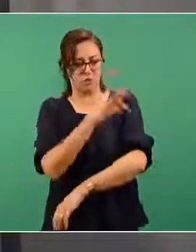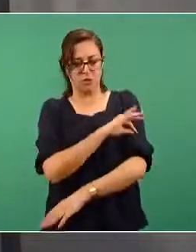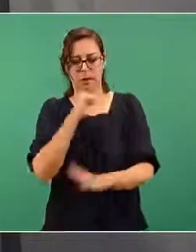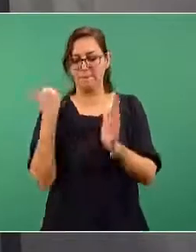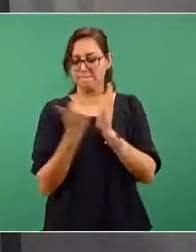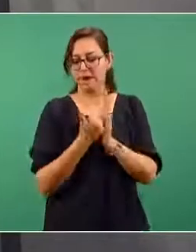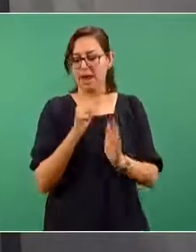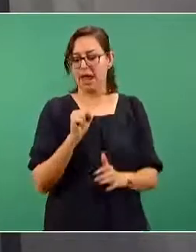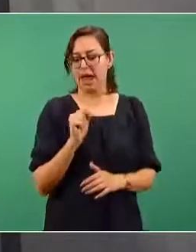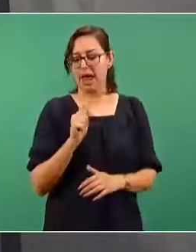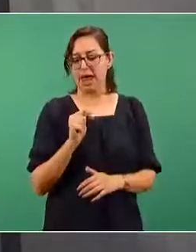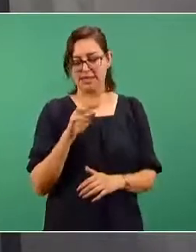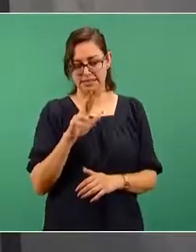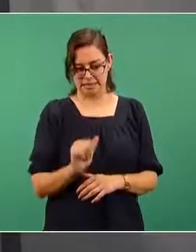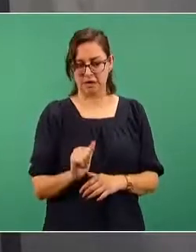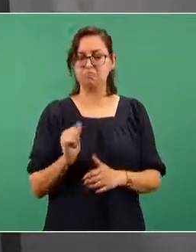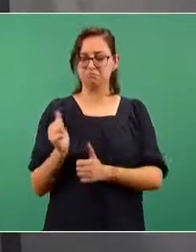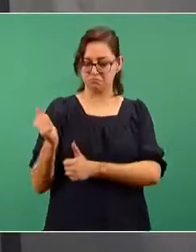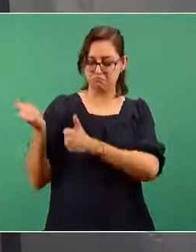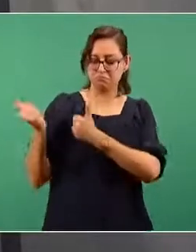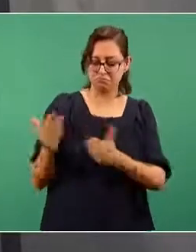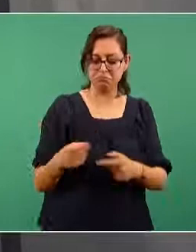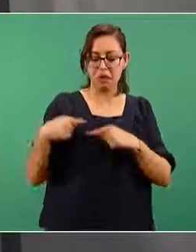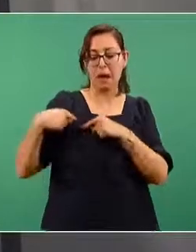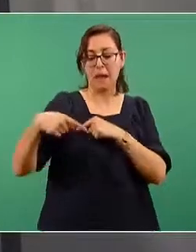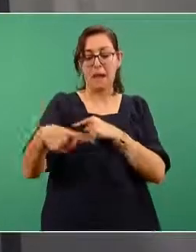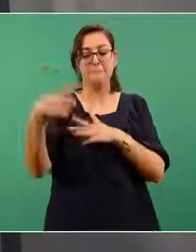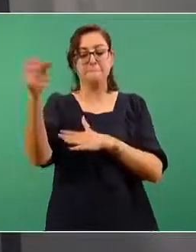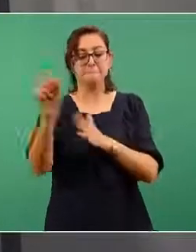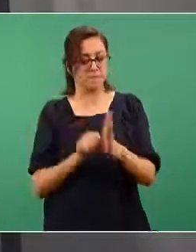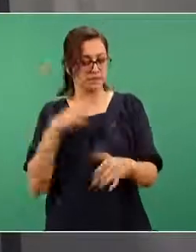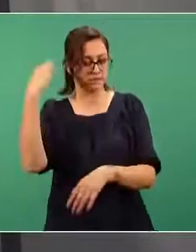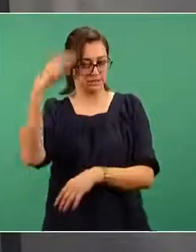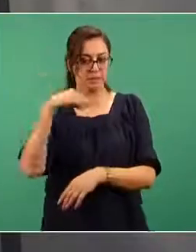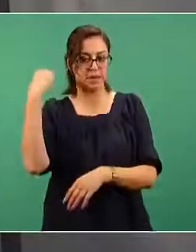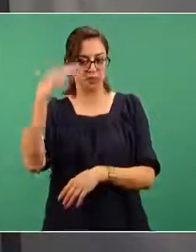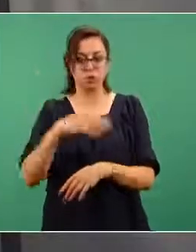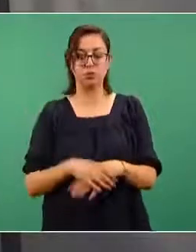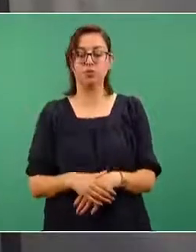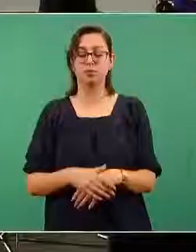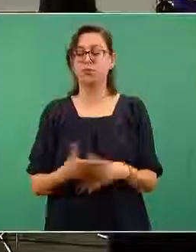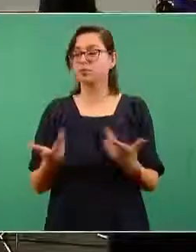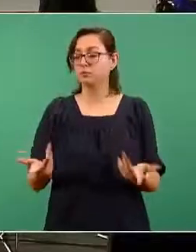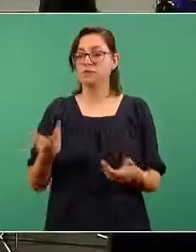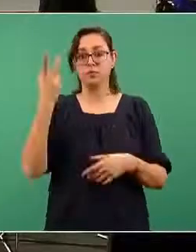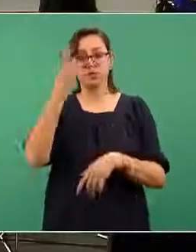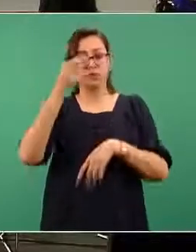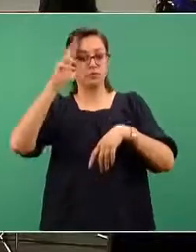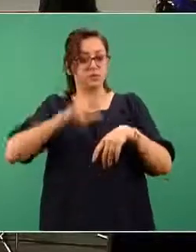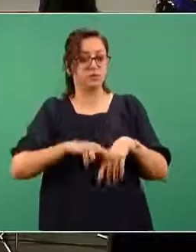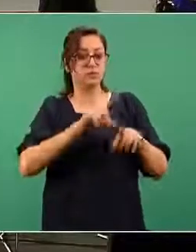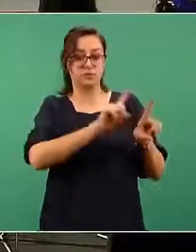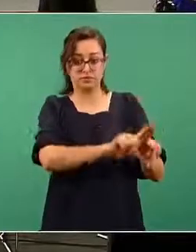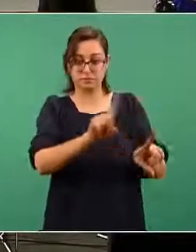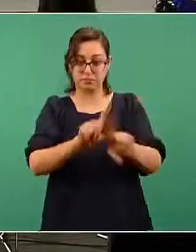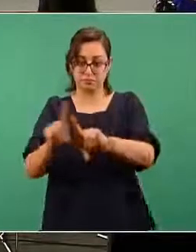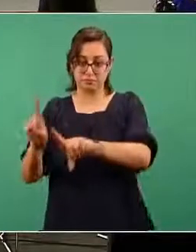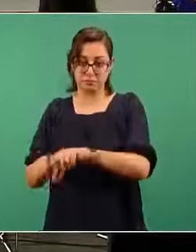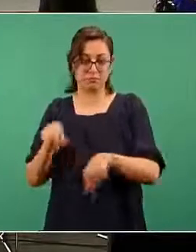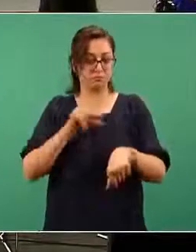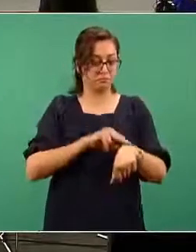los últimos días. Agradezco a mis compañeros directores generales, Ruy López Ridaura, Ricardo Cortés, José Luis